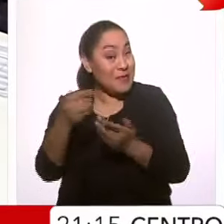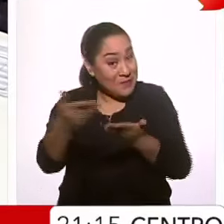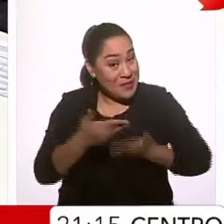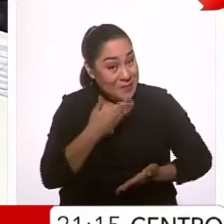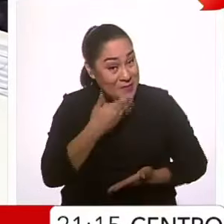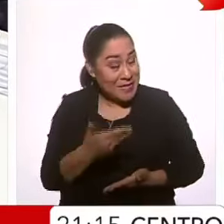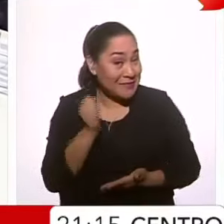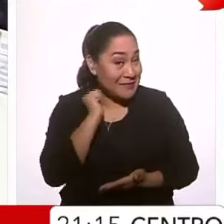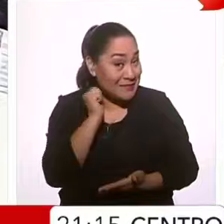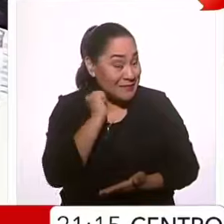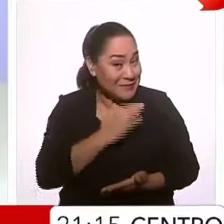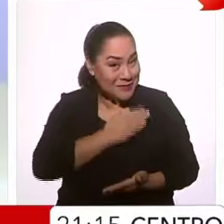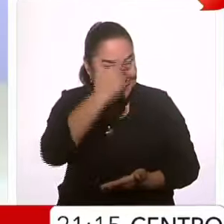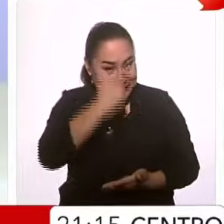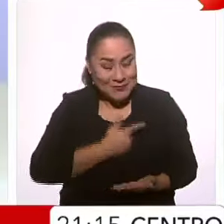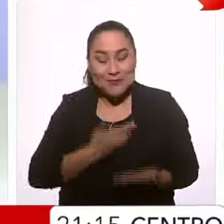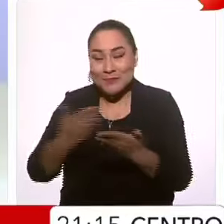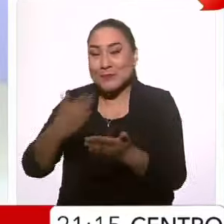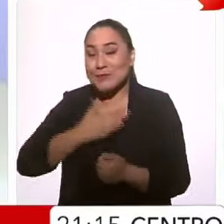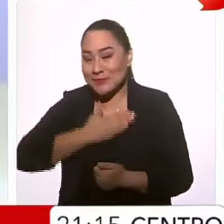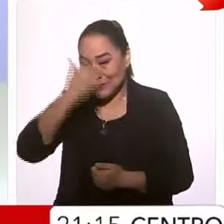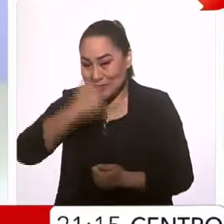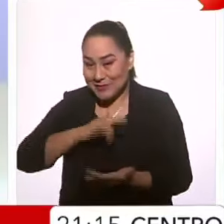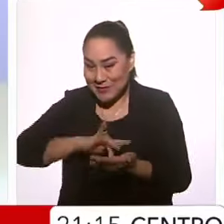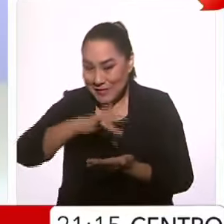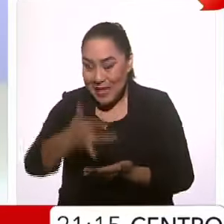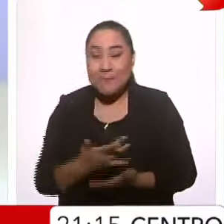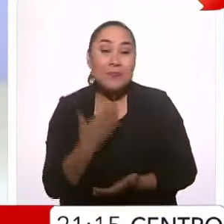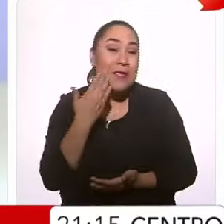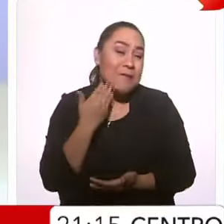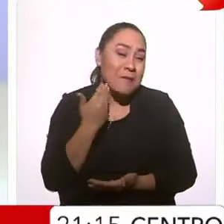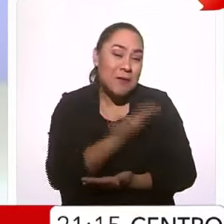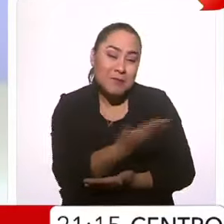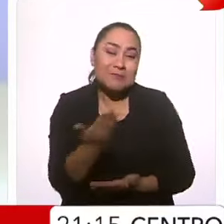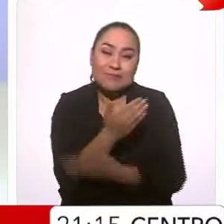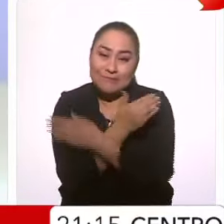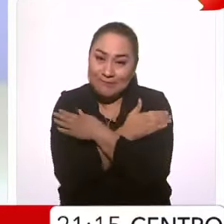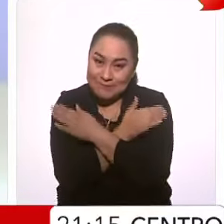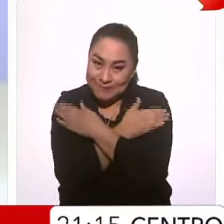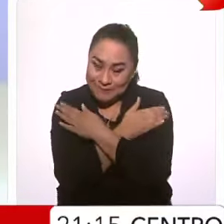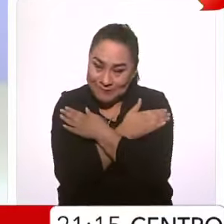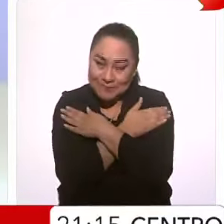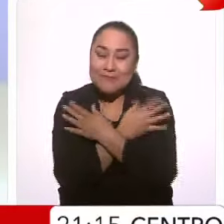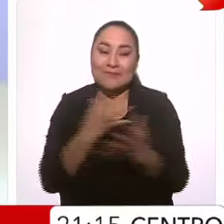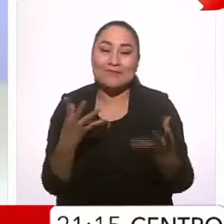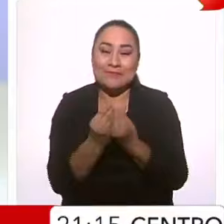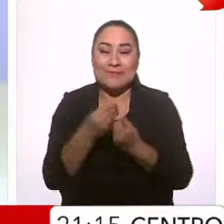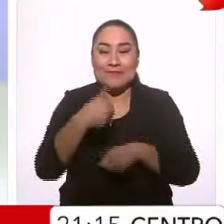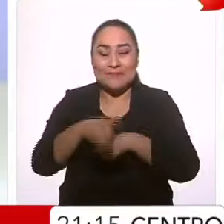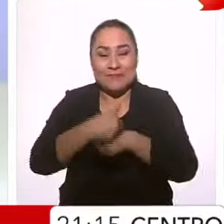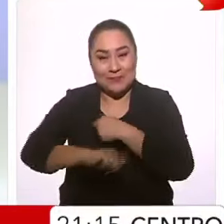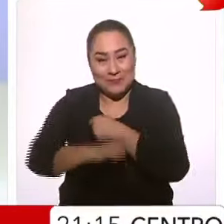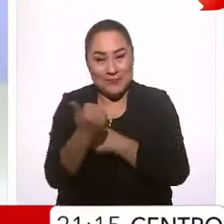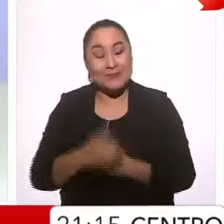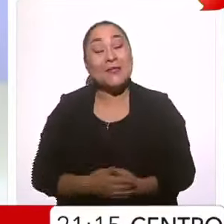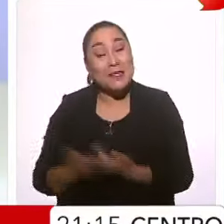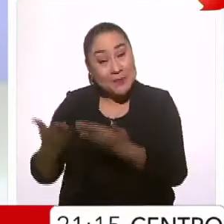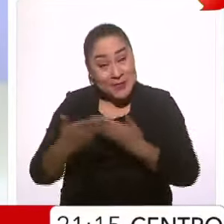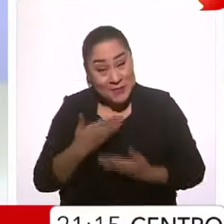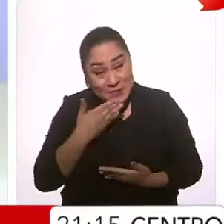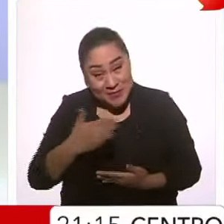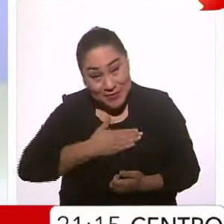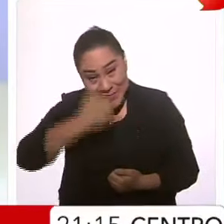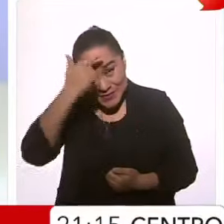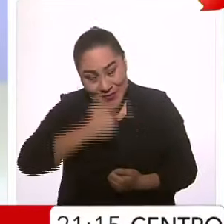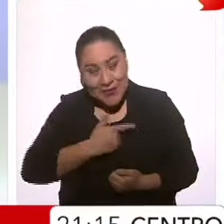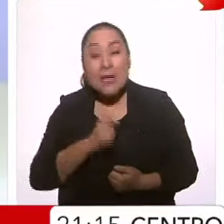noches. Muchas gracias, muy buenas noches, muy amable. Saludo con mucho cariño a todo el auditorio de Canal 11. Bienvenida, buenas noches. Gracias.